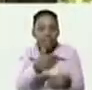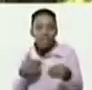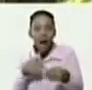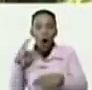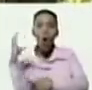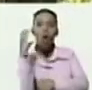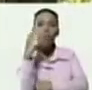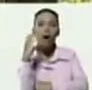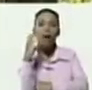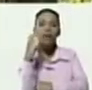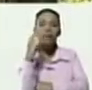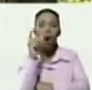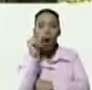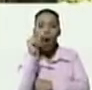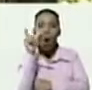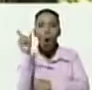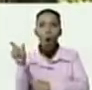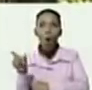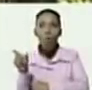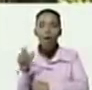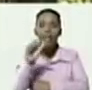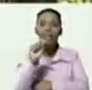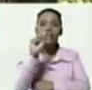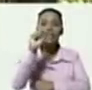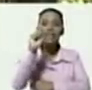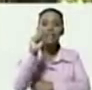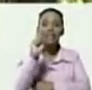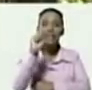colombiana? Santander. Por la envidia,